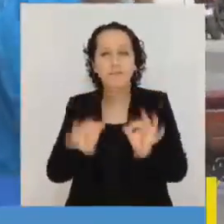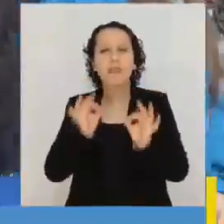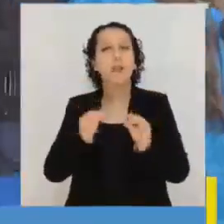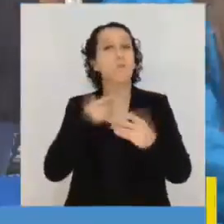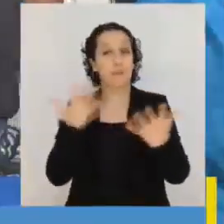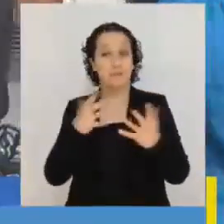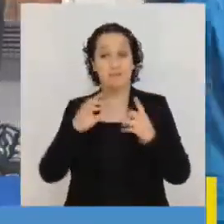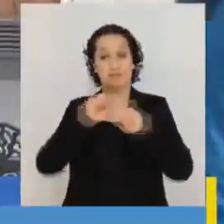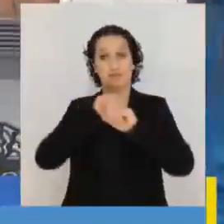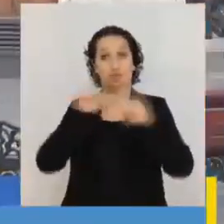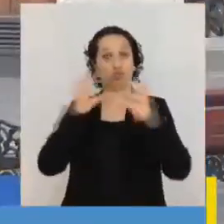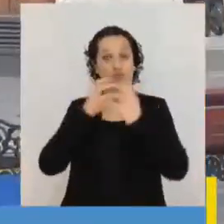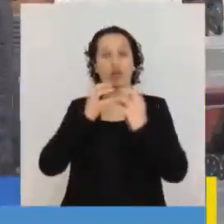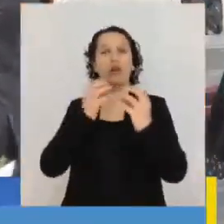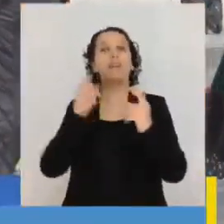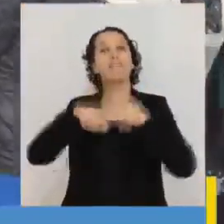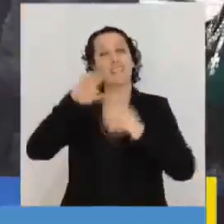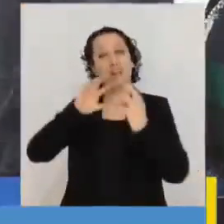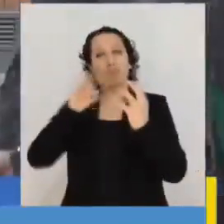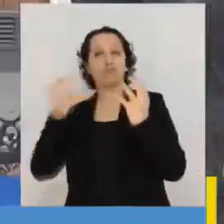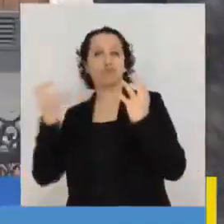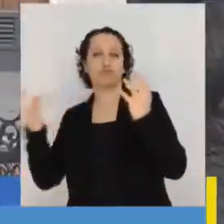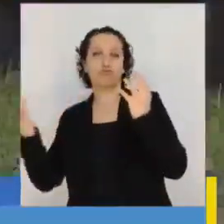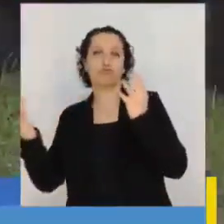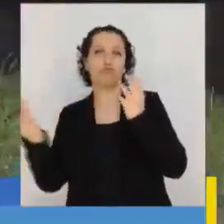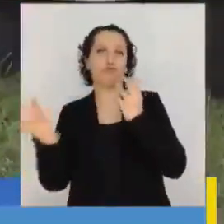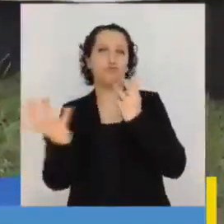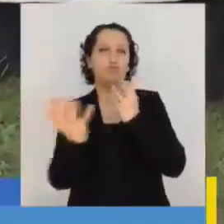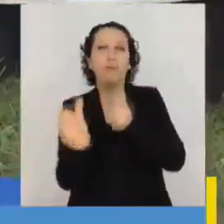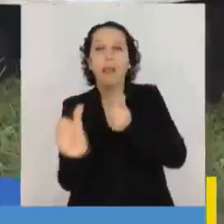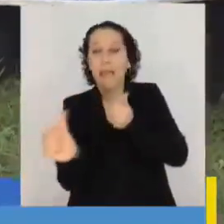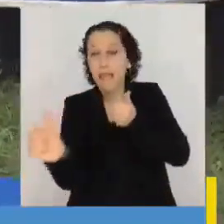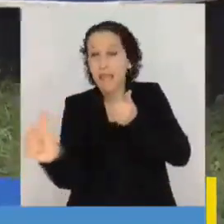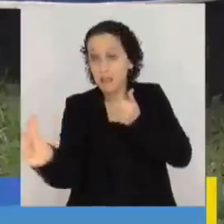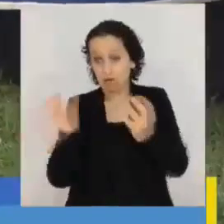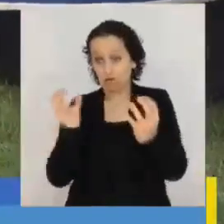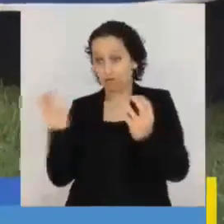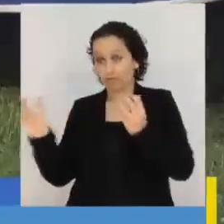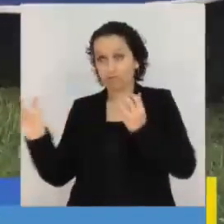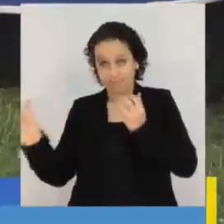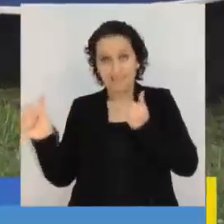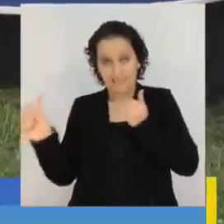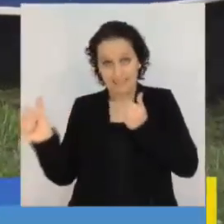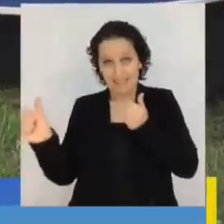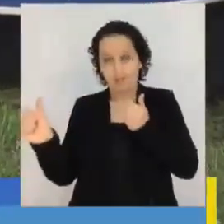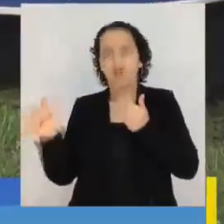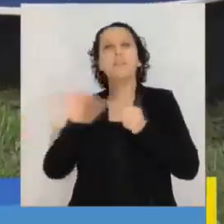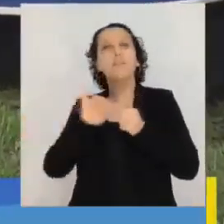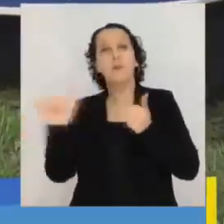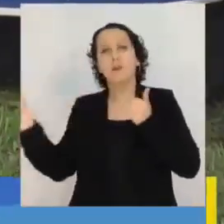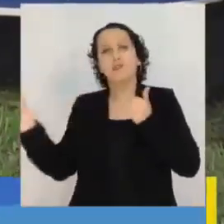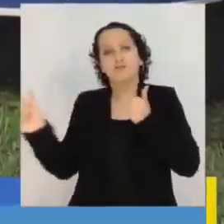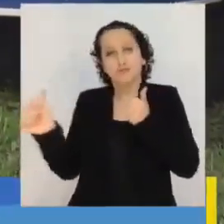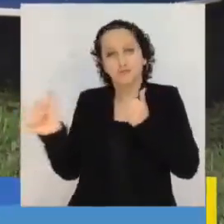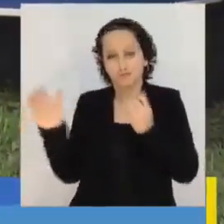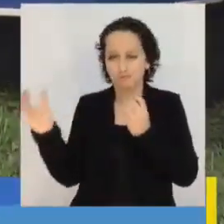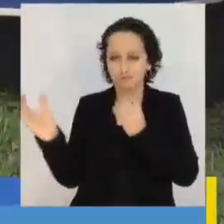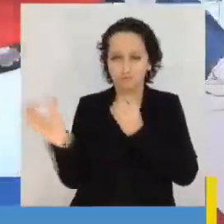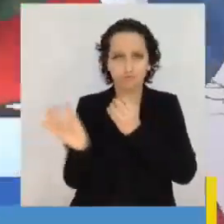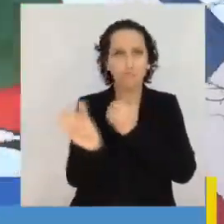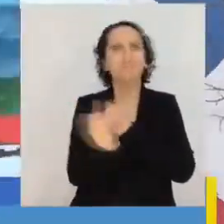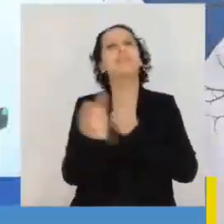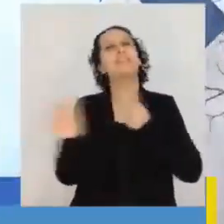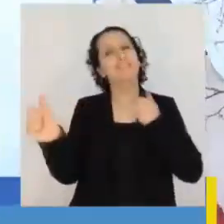de distancia que puede alcanzar el sol de la tierra. Por lo tanto, desde ese punto se inicia el retorno, que representa un